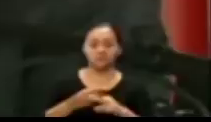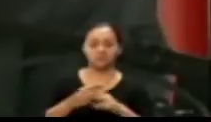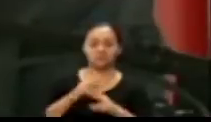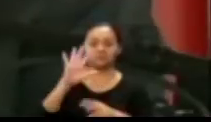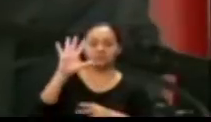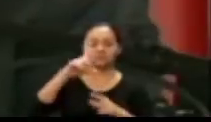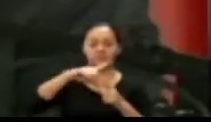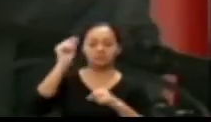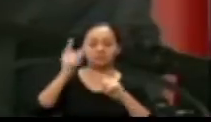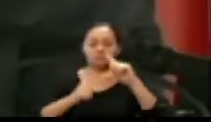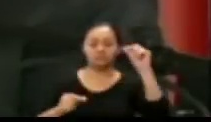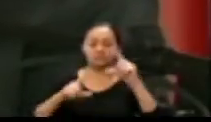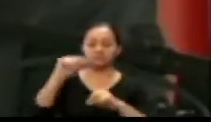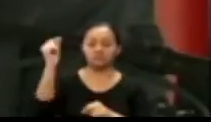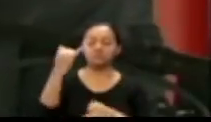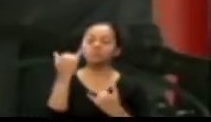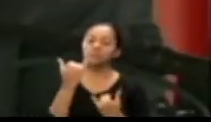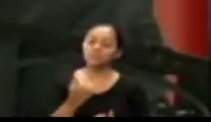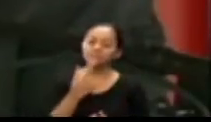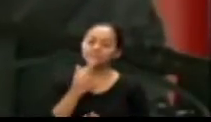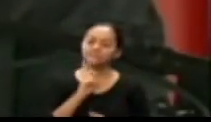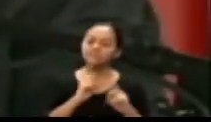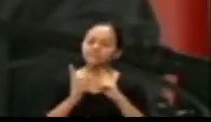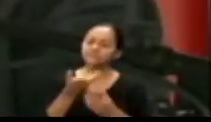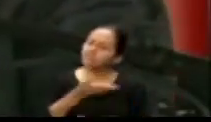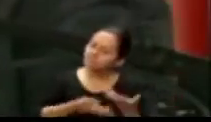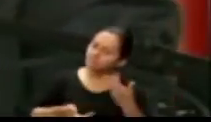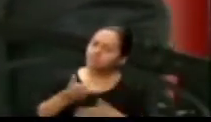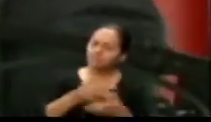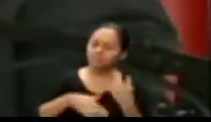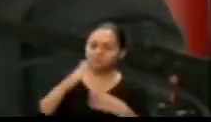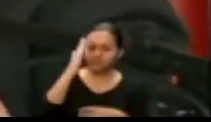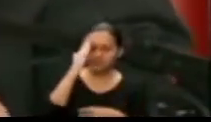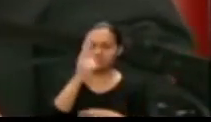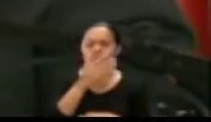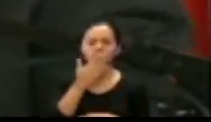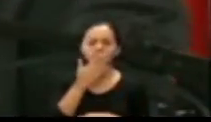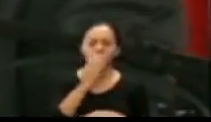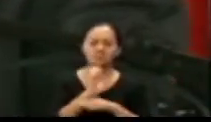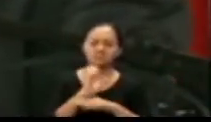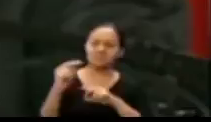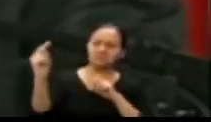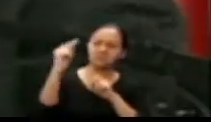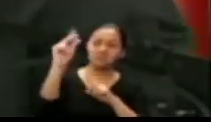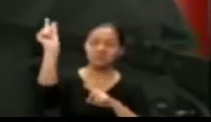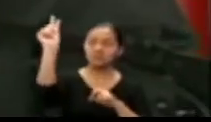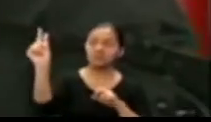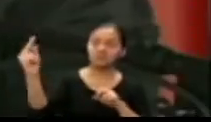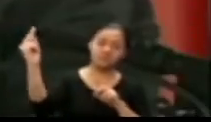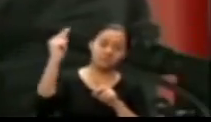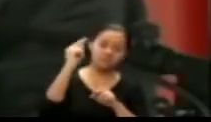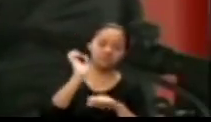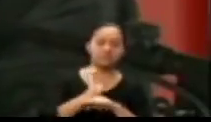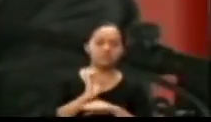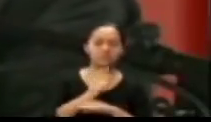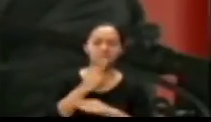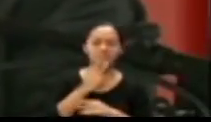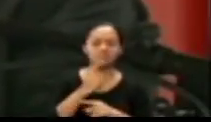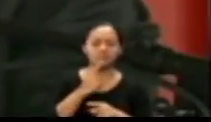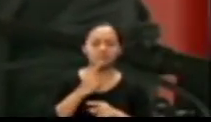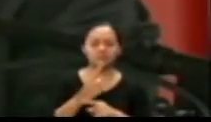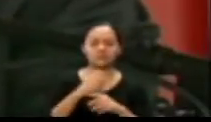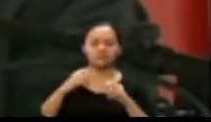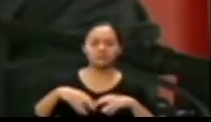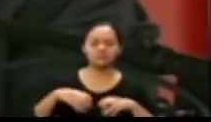él estaremos conversando, estaremos dialogando, estaremos conociendo cómo le ven a este Ecuador, cómo ven el milagro ecuatoriano y, sobre